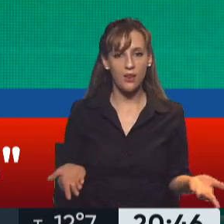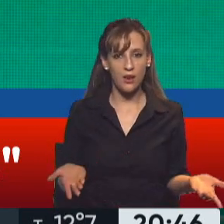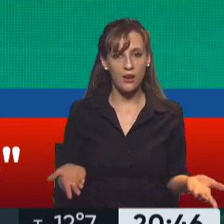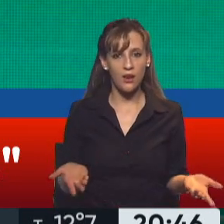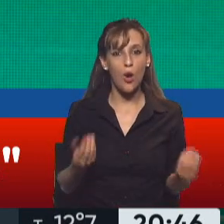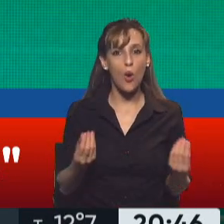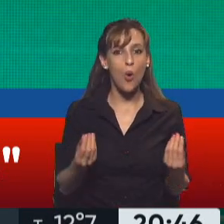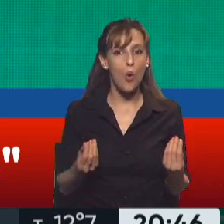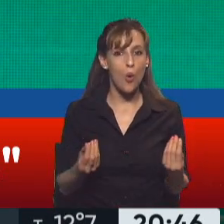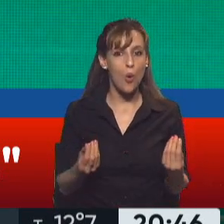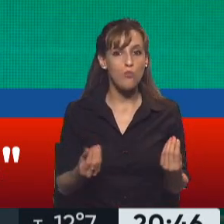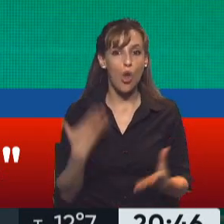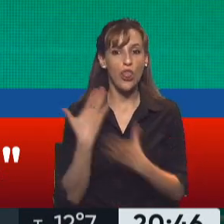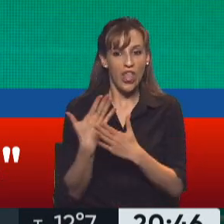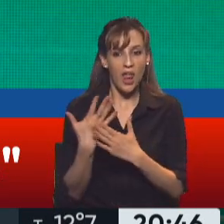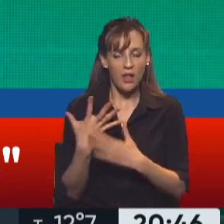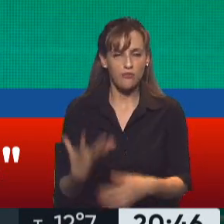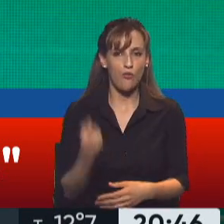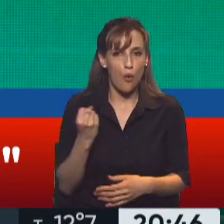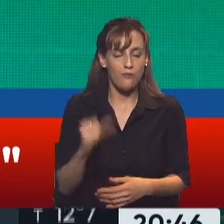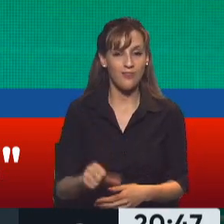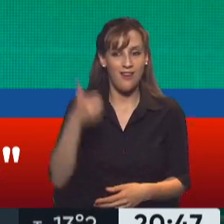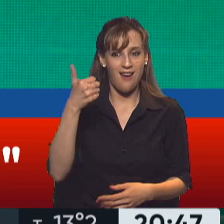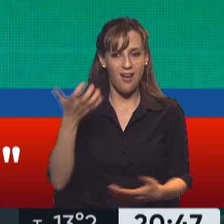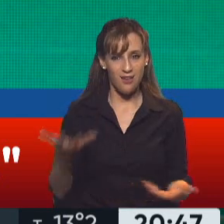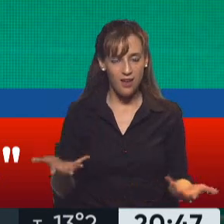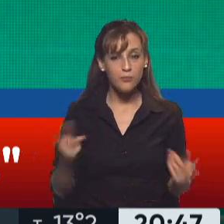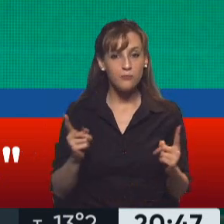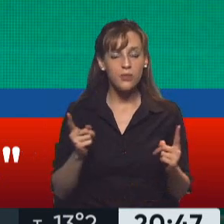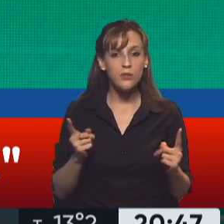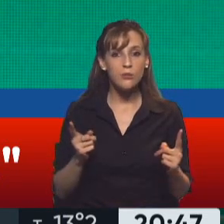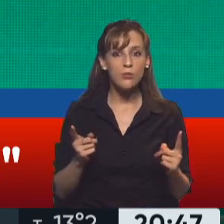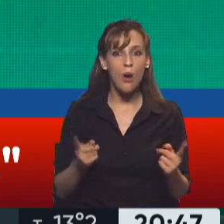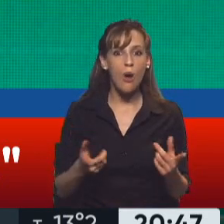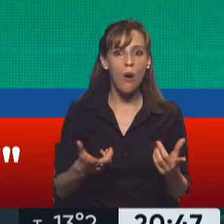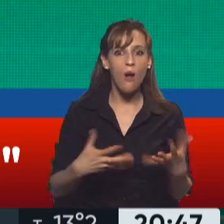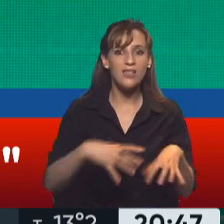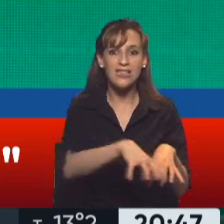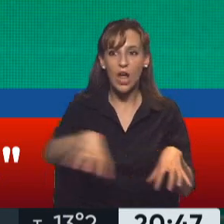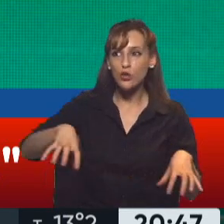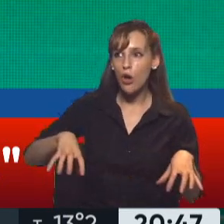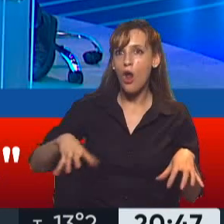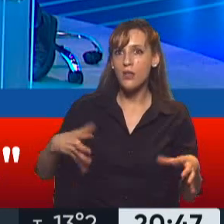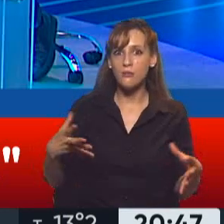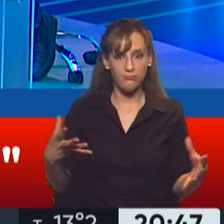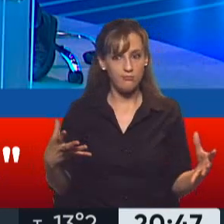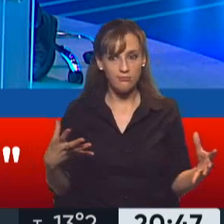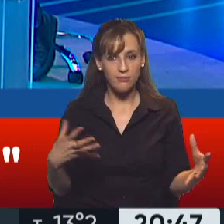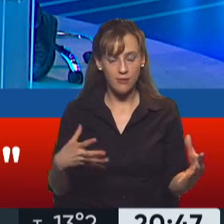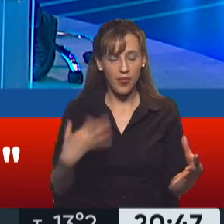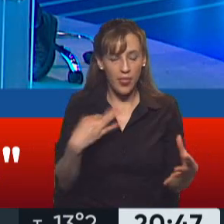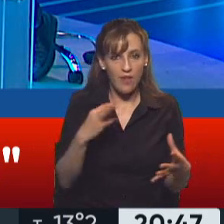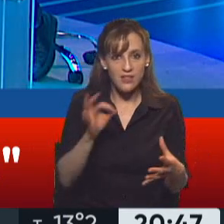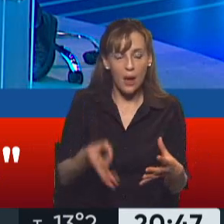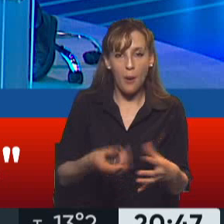gran triunfo de la derecha, que los sectores populares que deberían saber que van a ser las víctimas de ese tipo